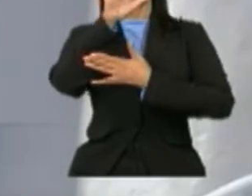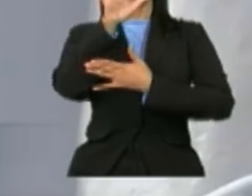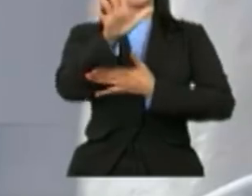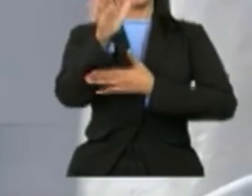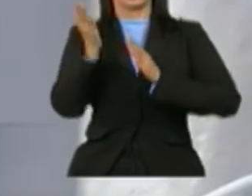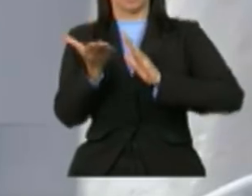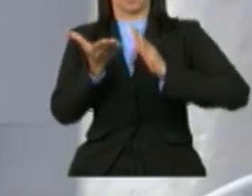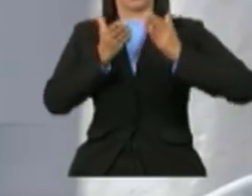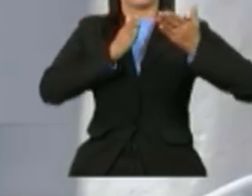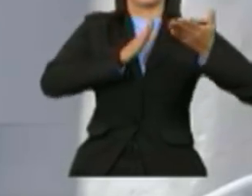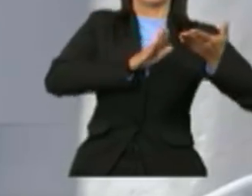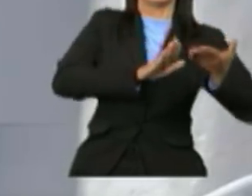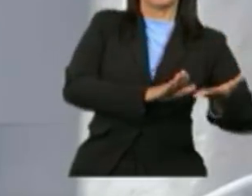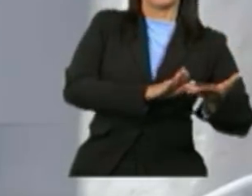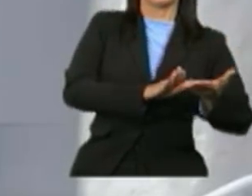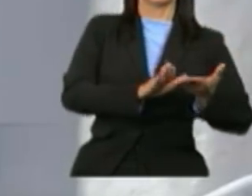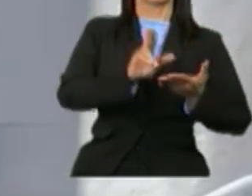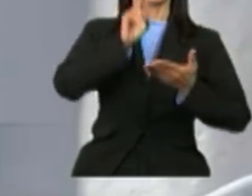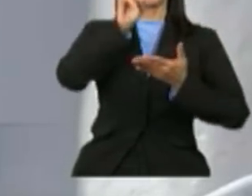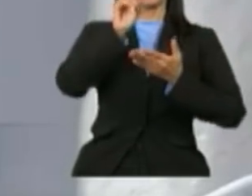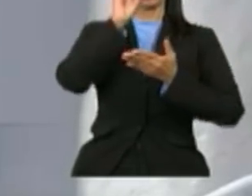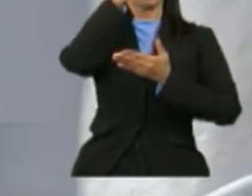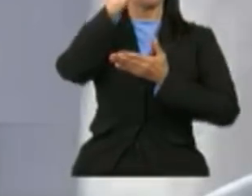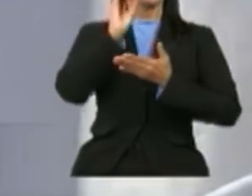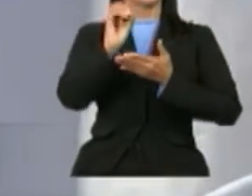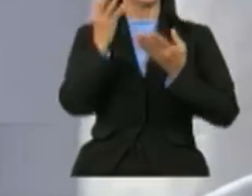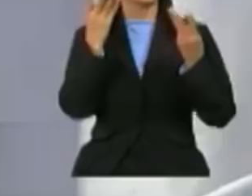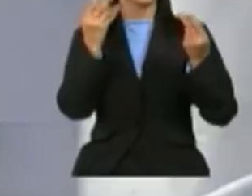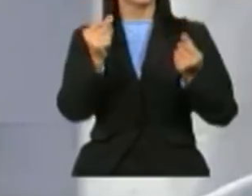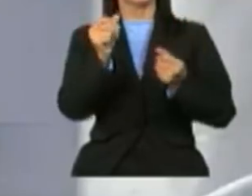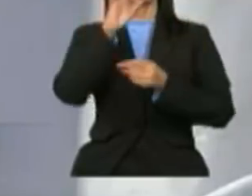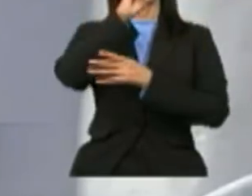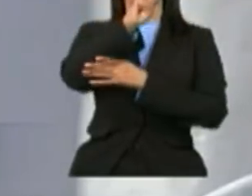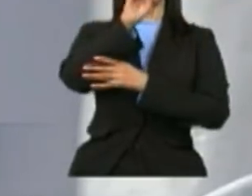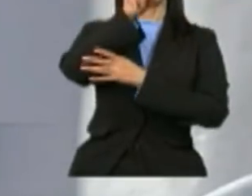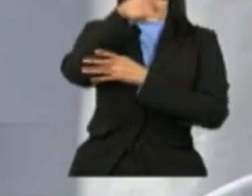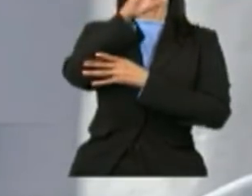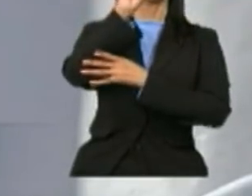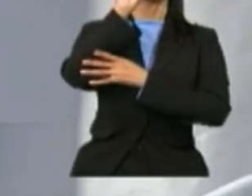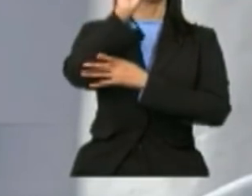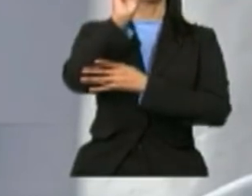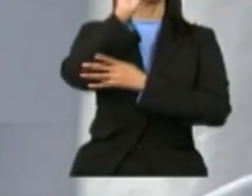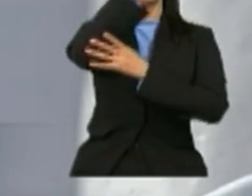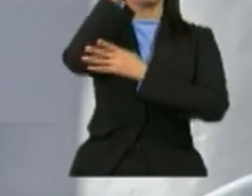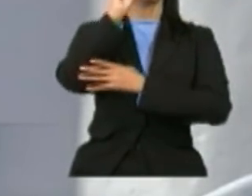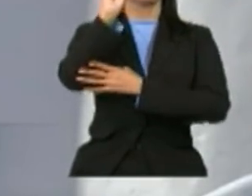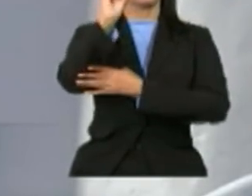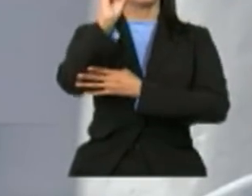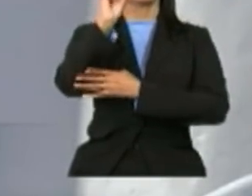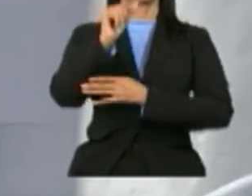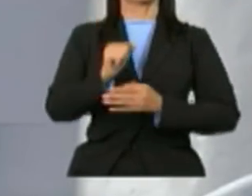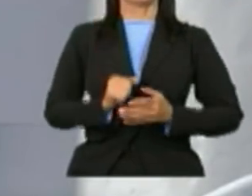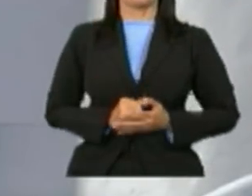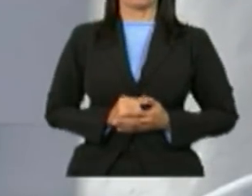235 fallecidos, una tasa de letalidad de 4.7%,